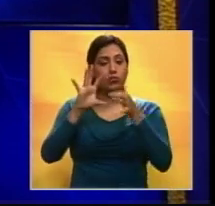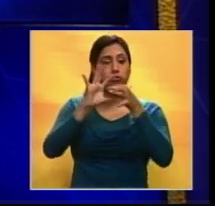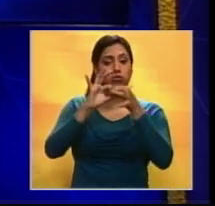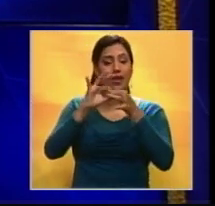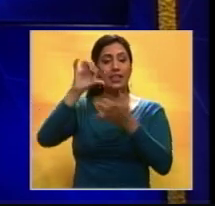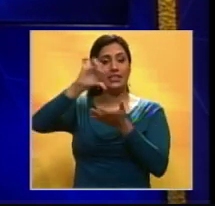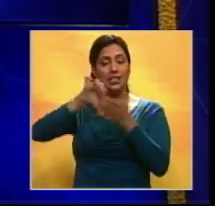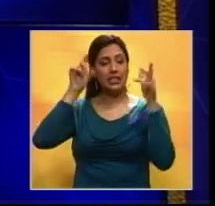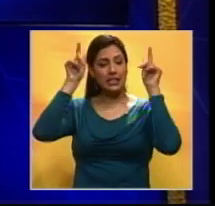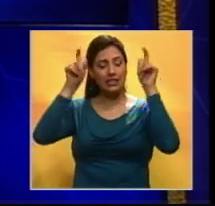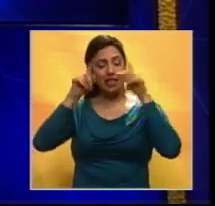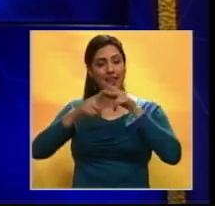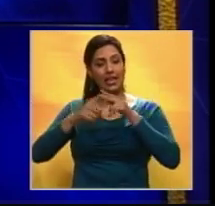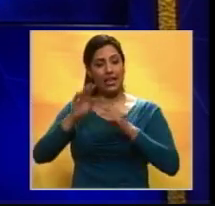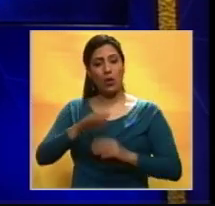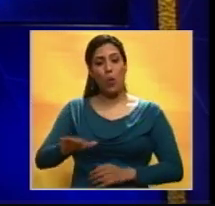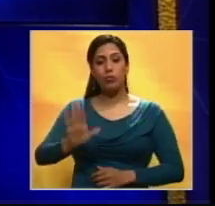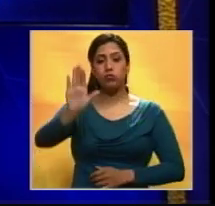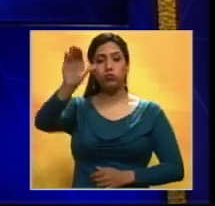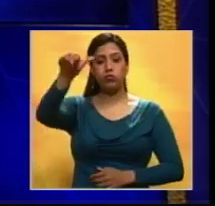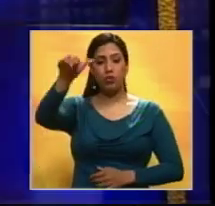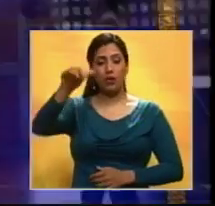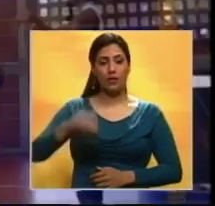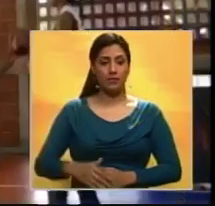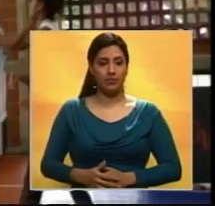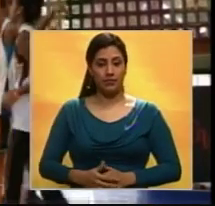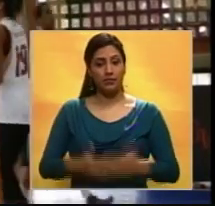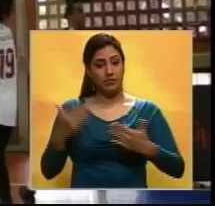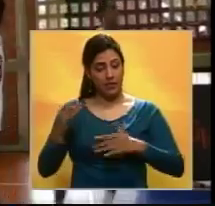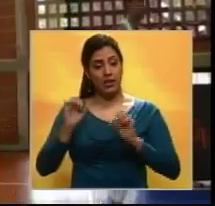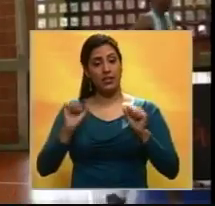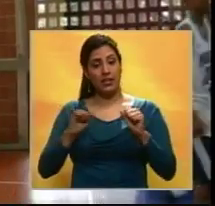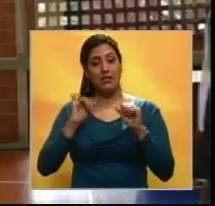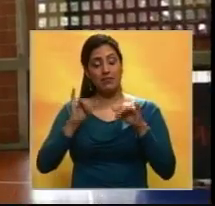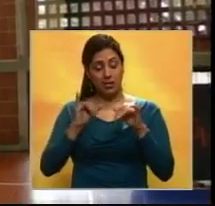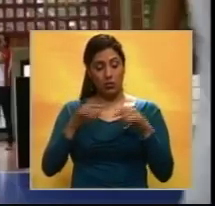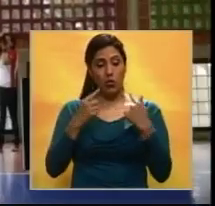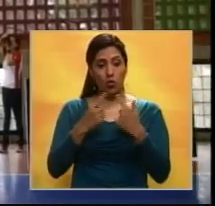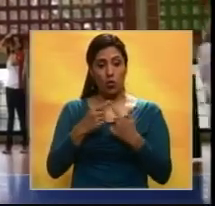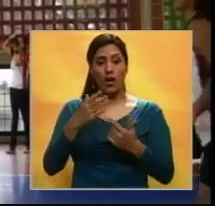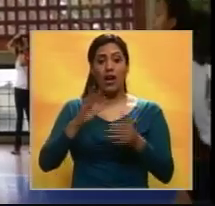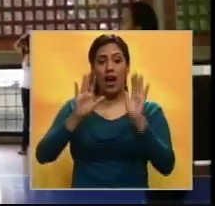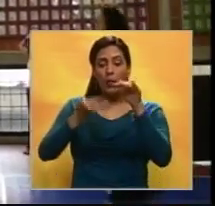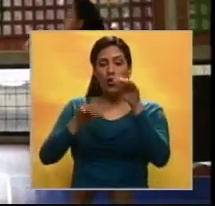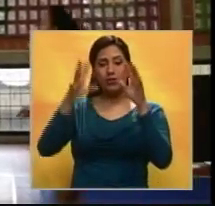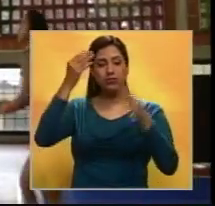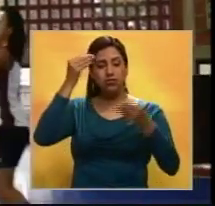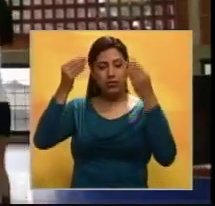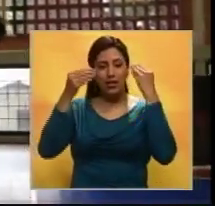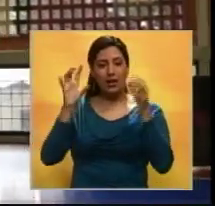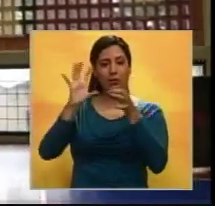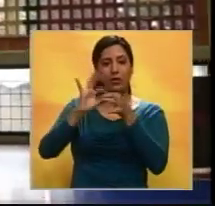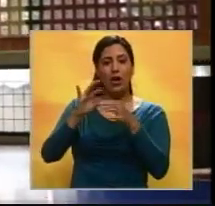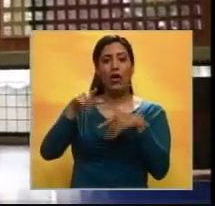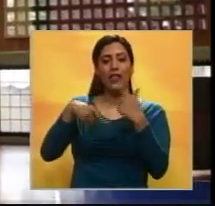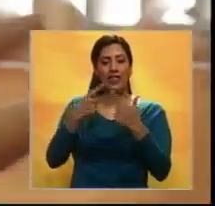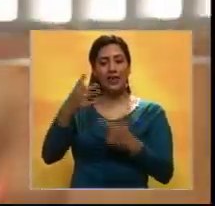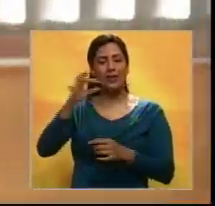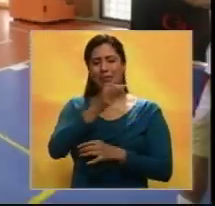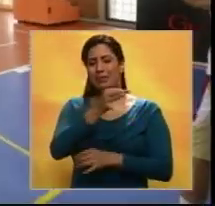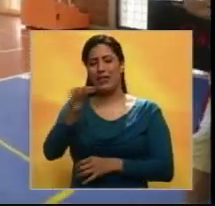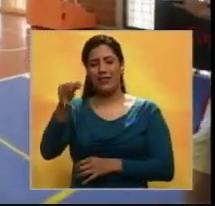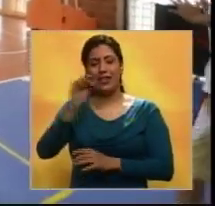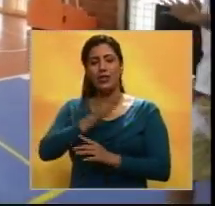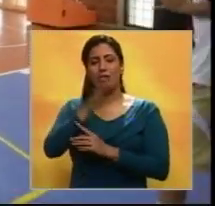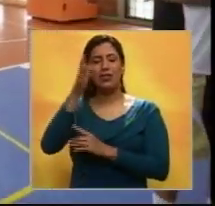con el Centro de Formación Técnica del Baloncesto Bruno D'Adezio. Precisamente es D'Adezio quien aporta sus conocimientos adquiridos luego de una